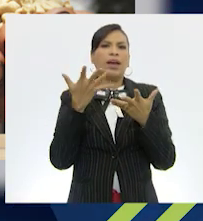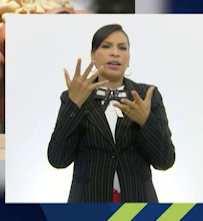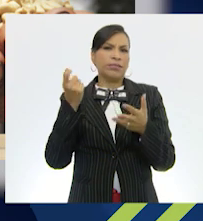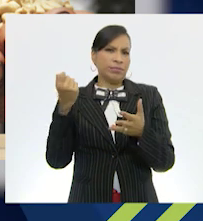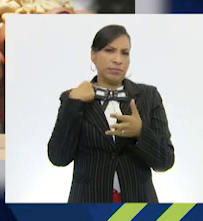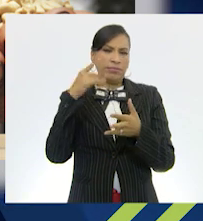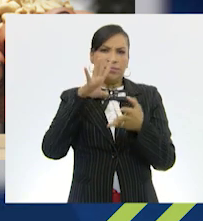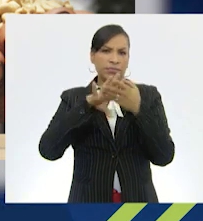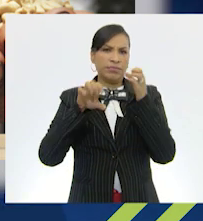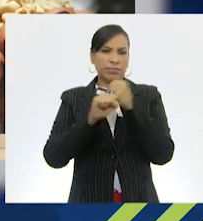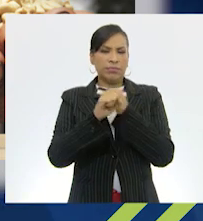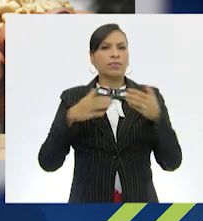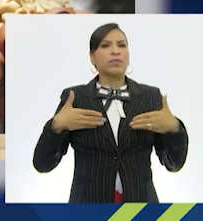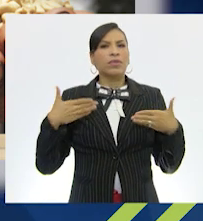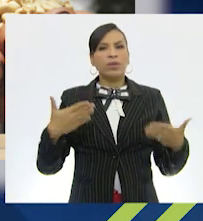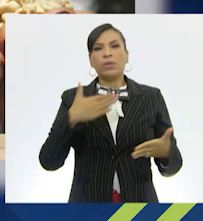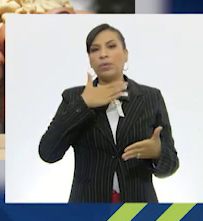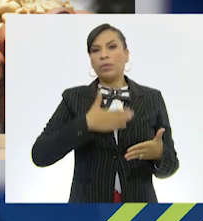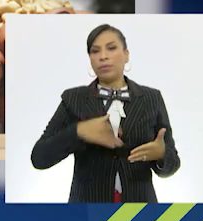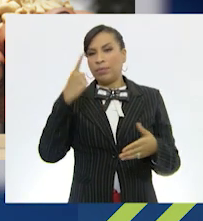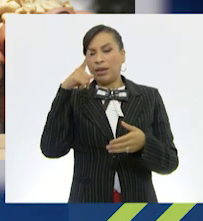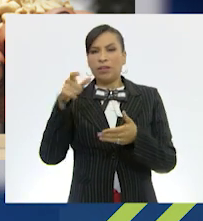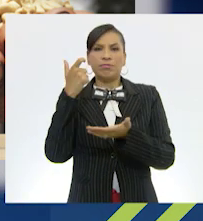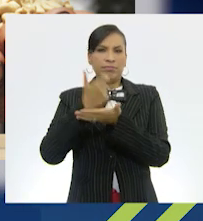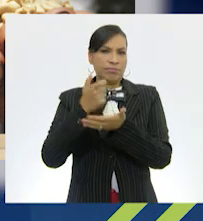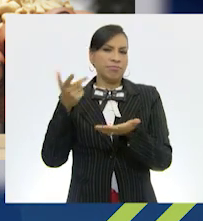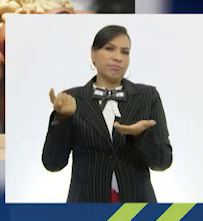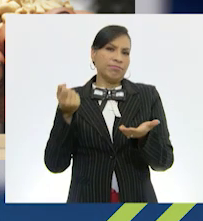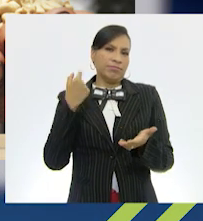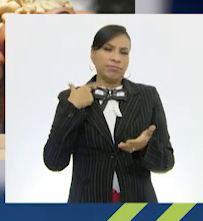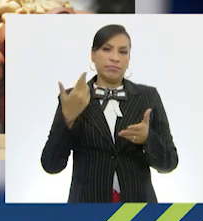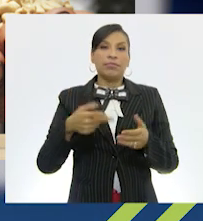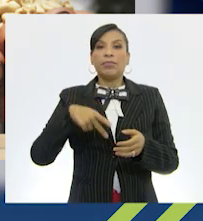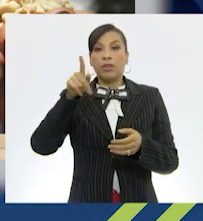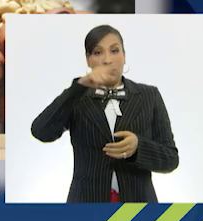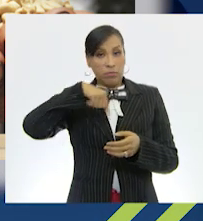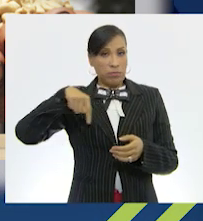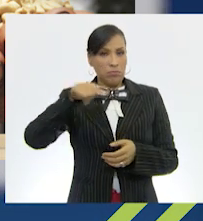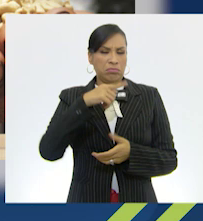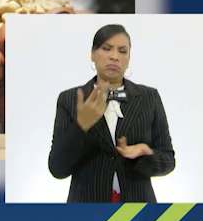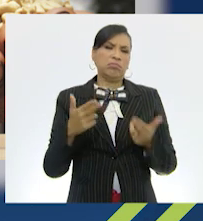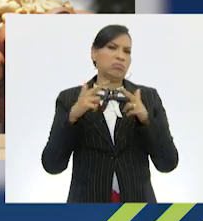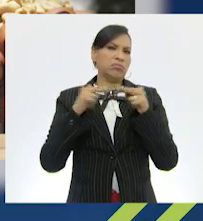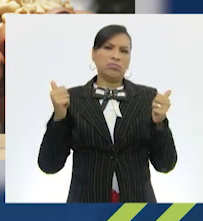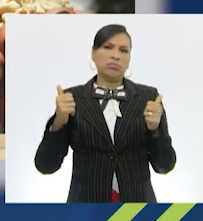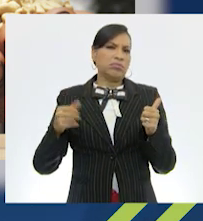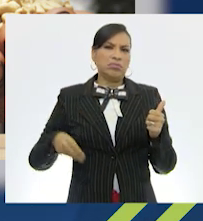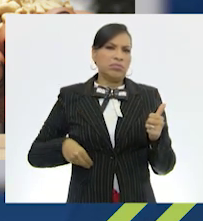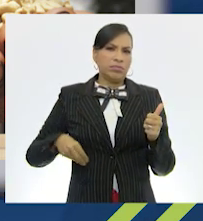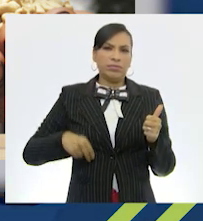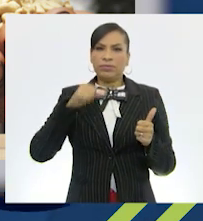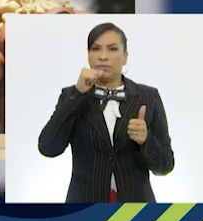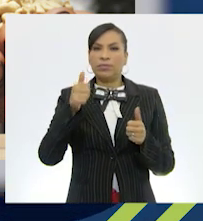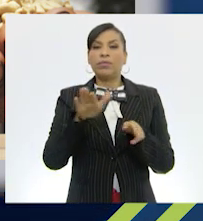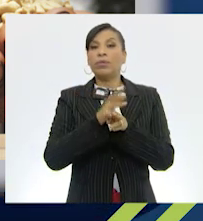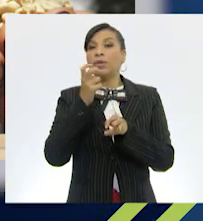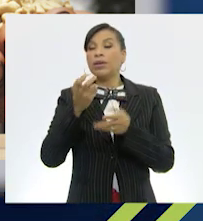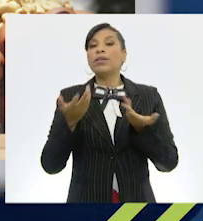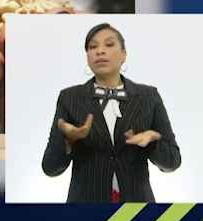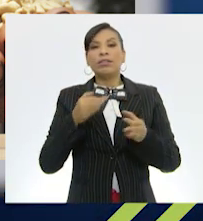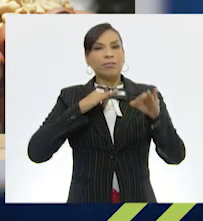detenido. Confiemos en la justicia para que pague por lo que cometió. Pero nosotros nada tenemos que ver. Por el